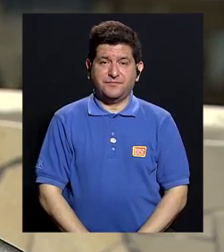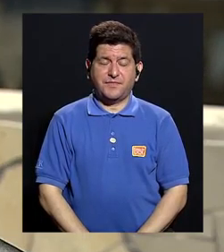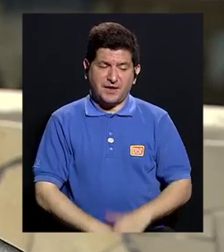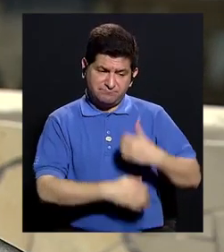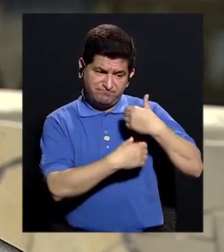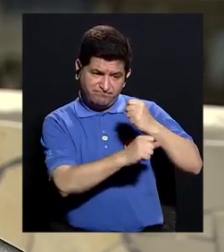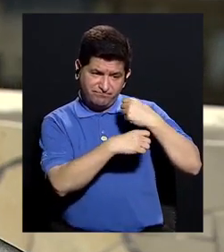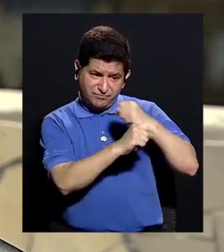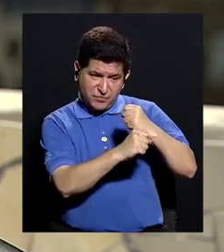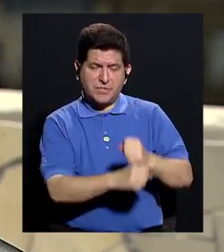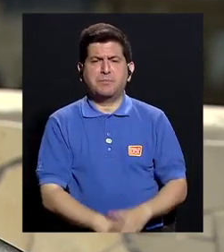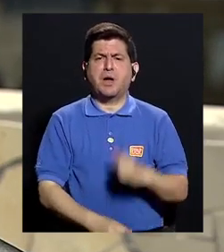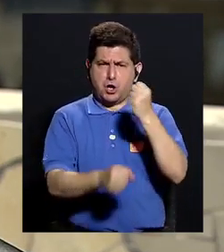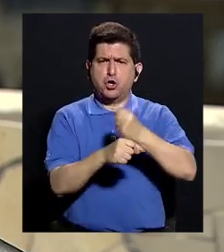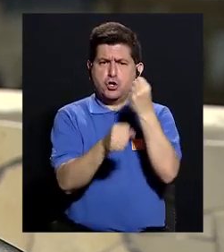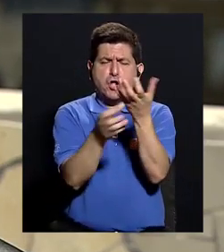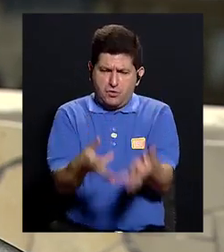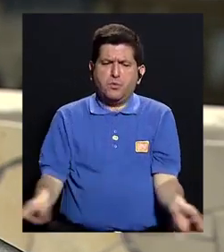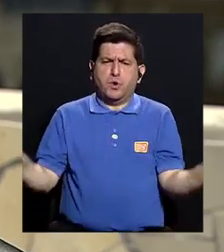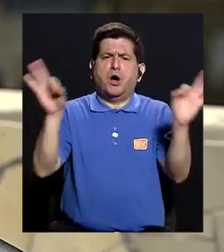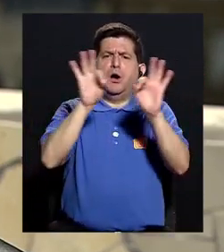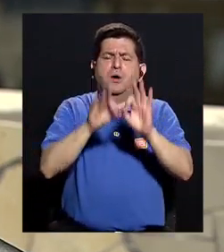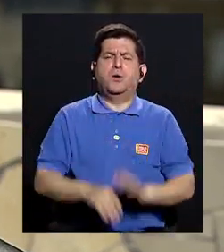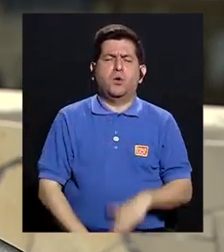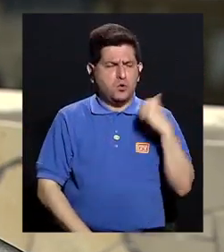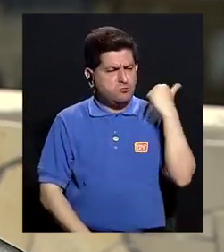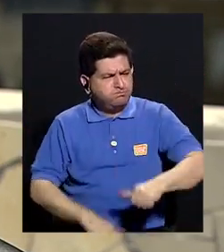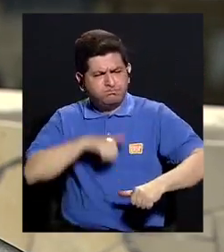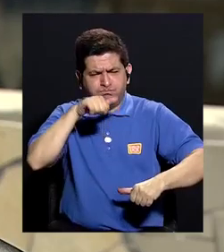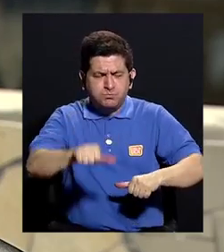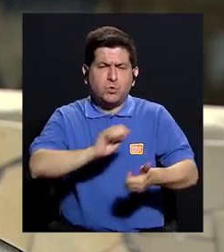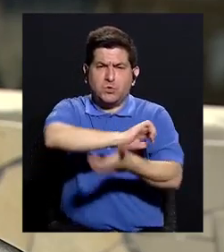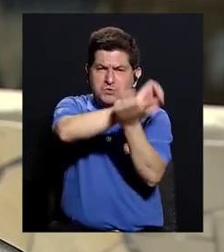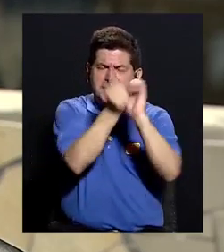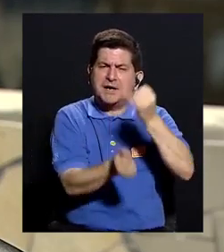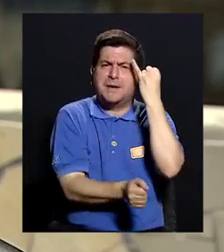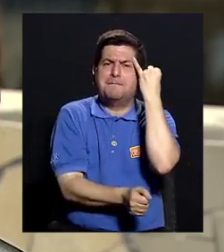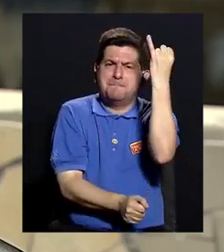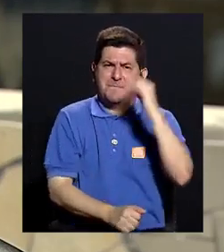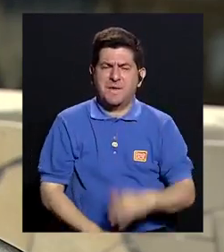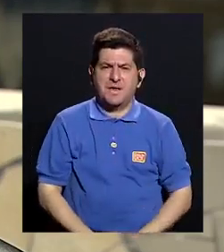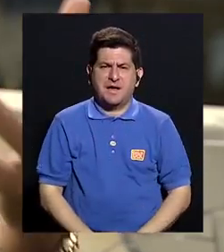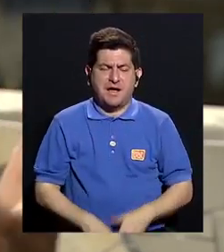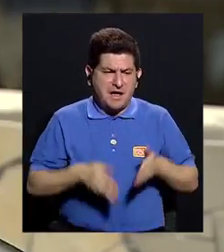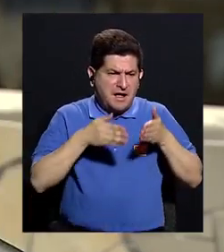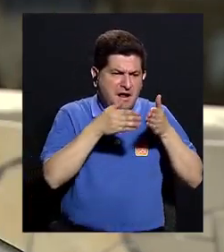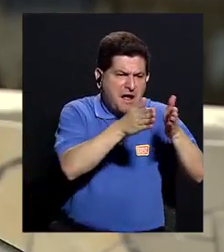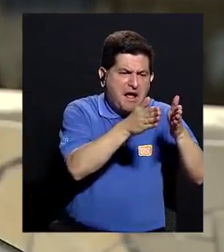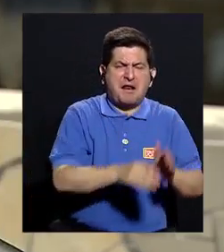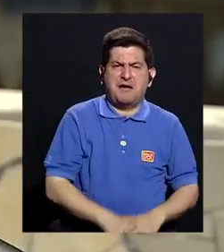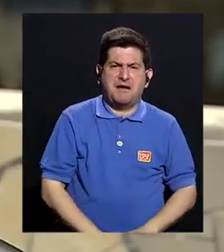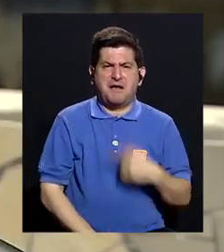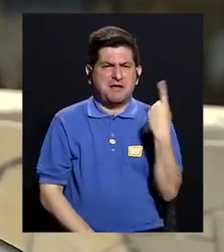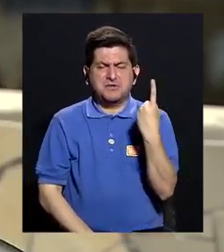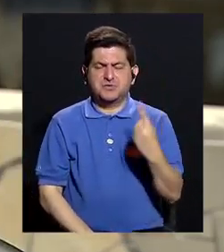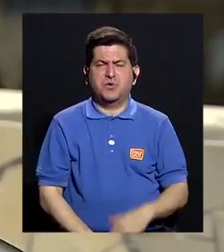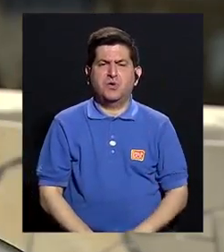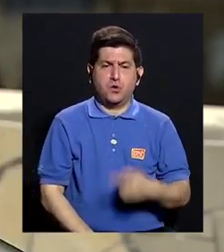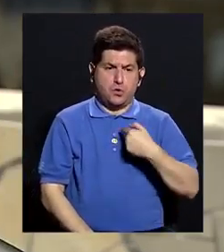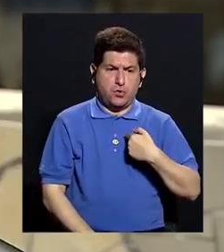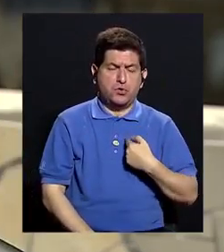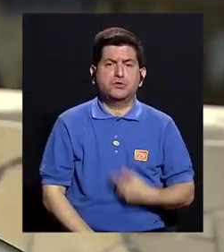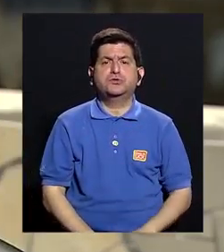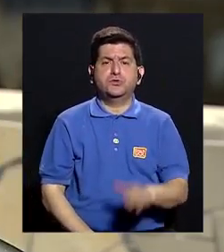gobiernos locales que están haciendo tareas importantes que están luchando por cambiar esta idea de que la calle es la calle sino que cuando empiezo